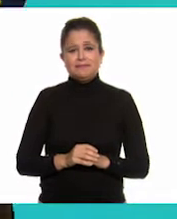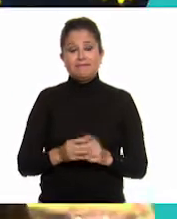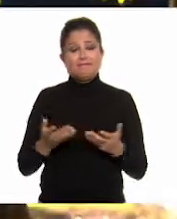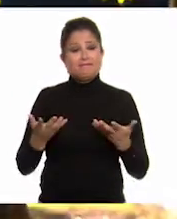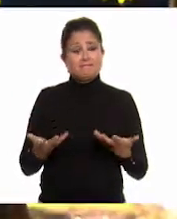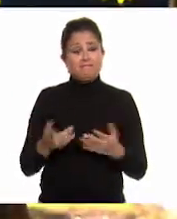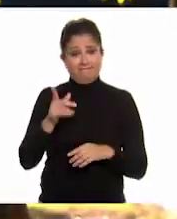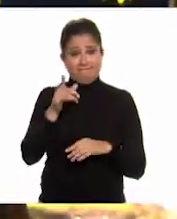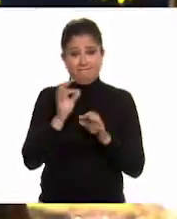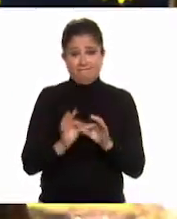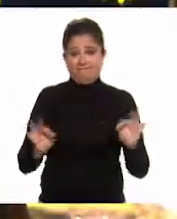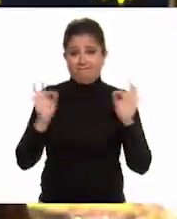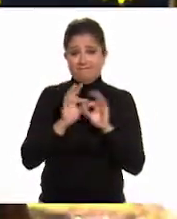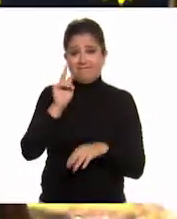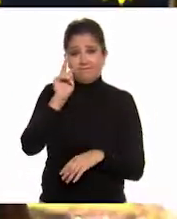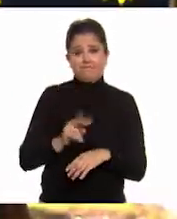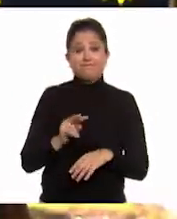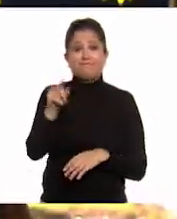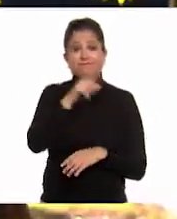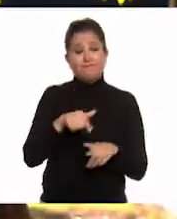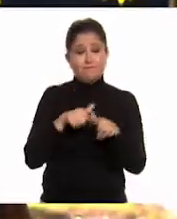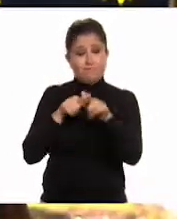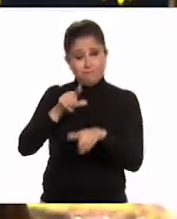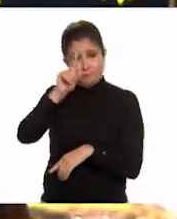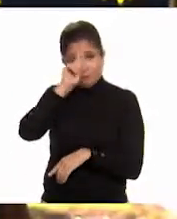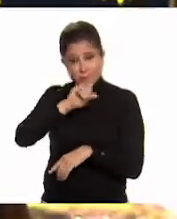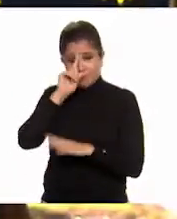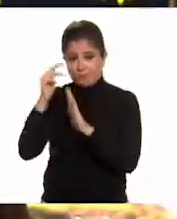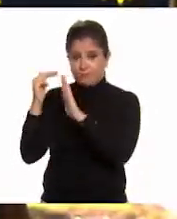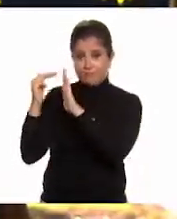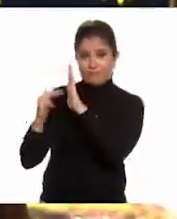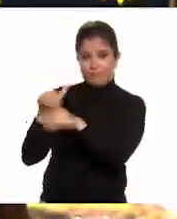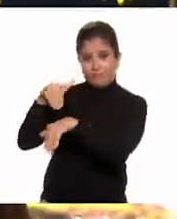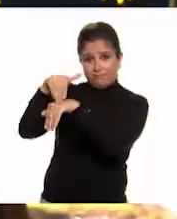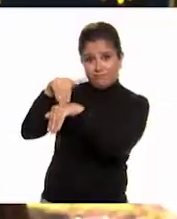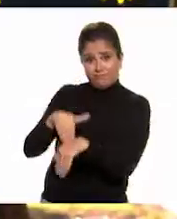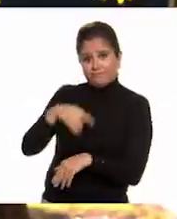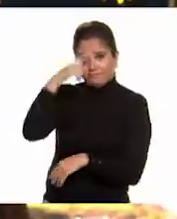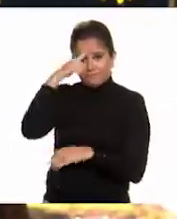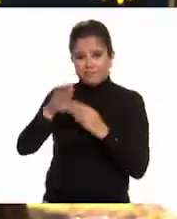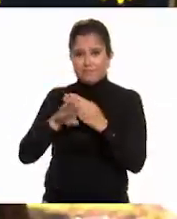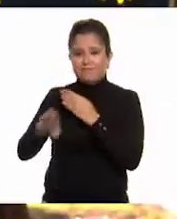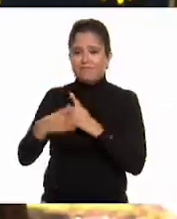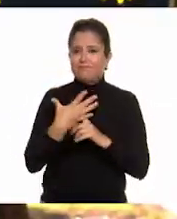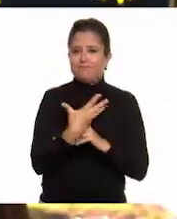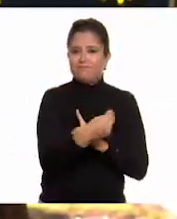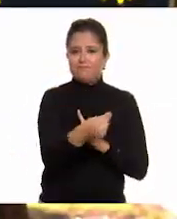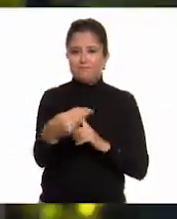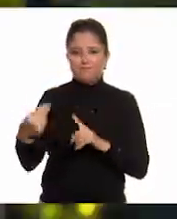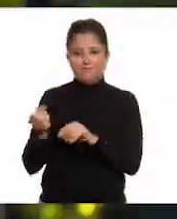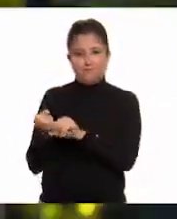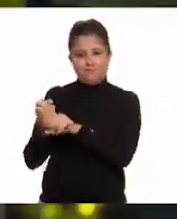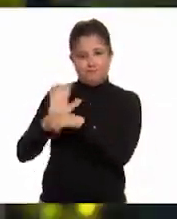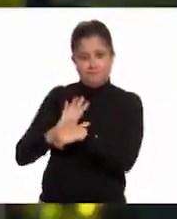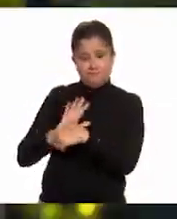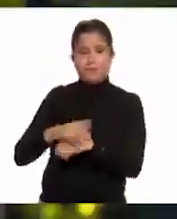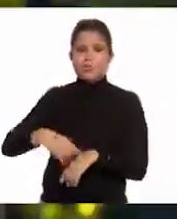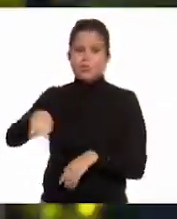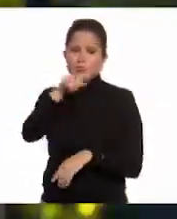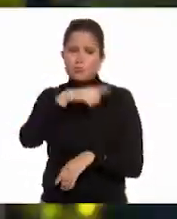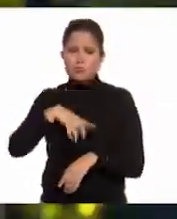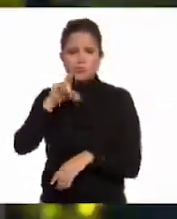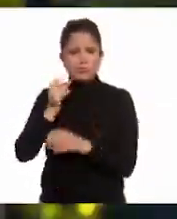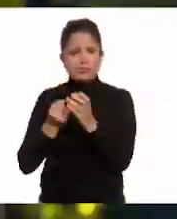Es muy importante continuar con las recomendaciones para evitar contagios de COVID. Trata de